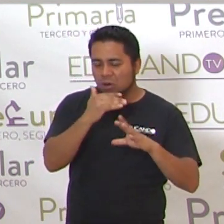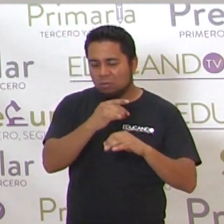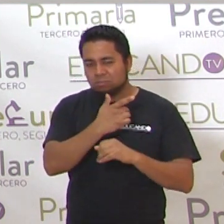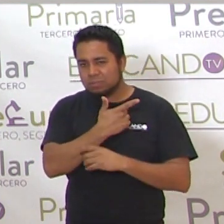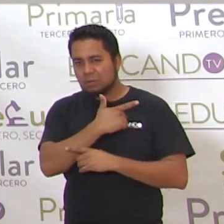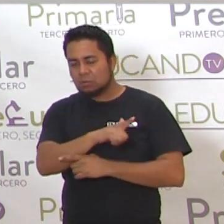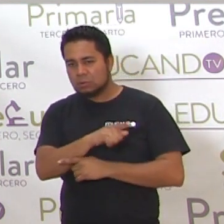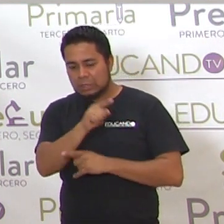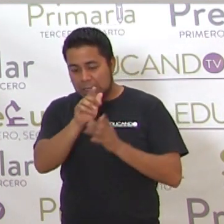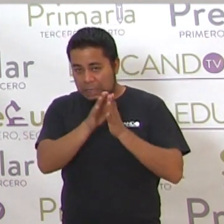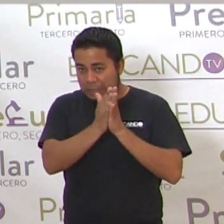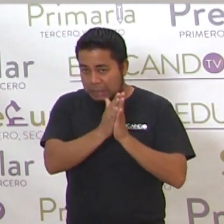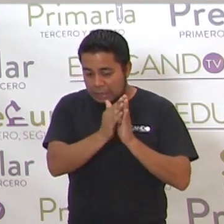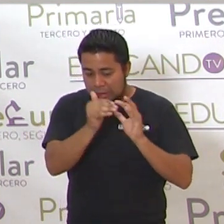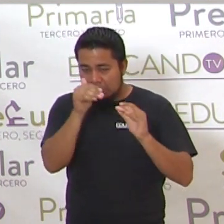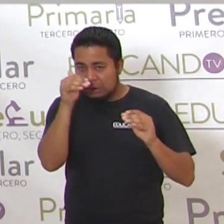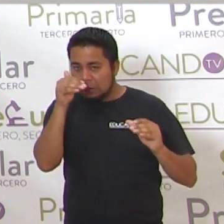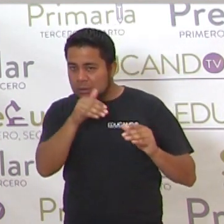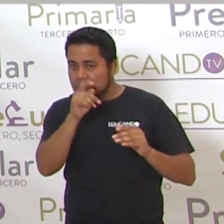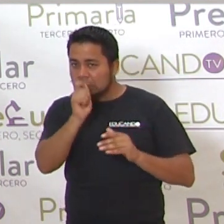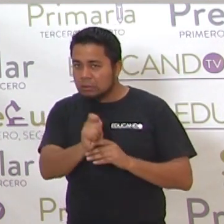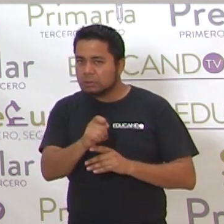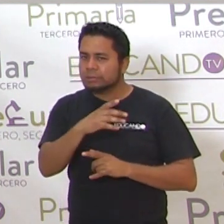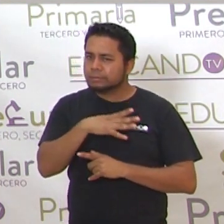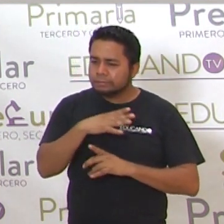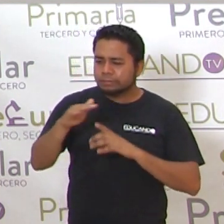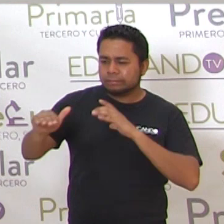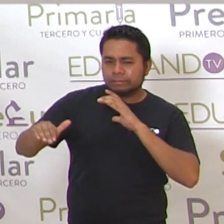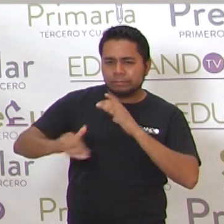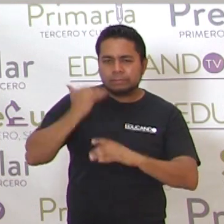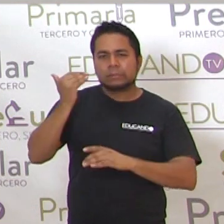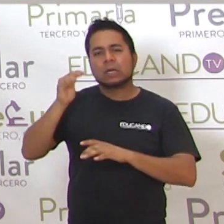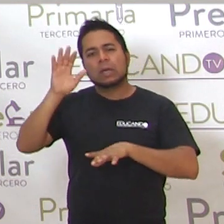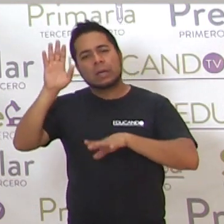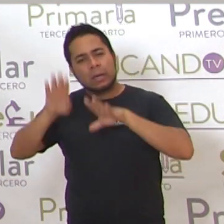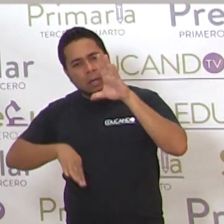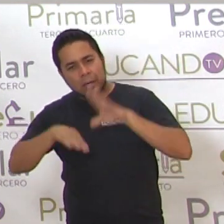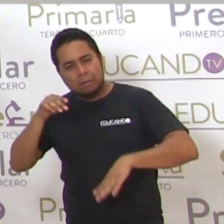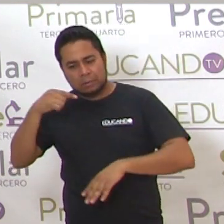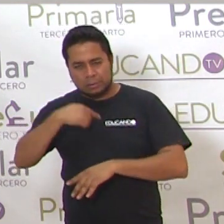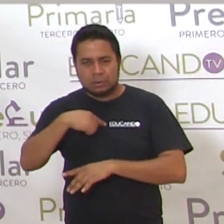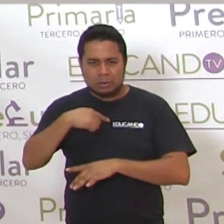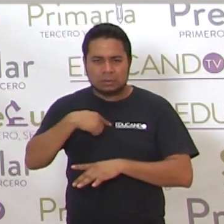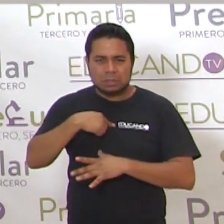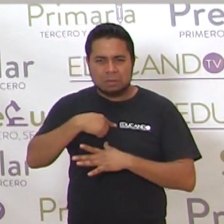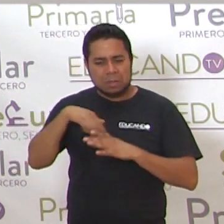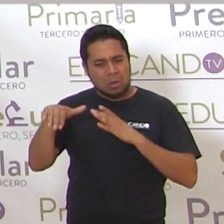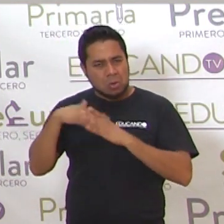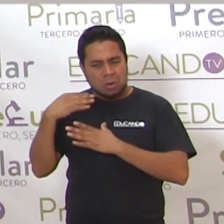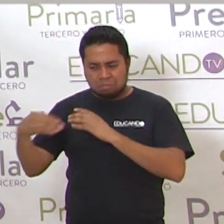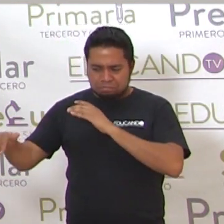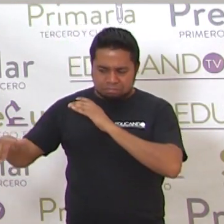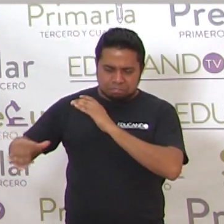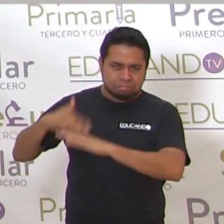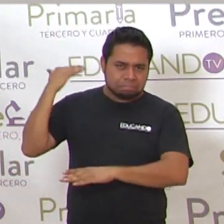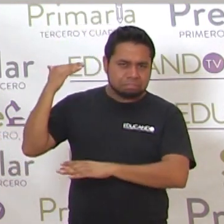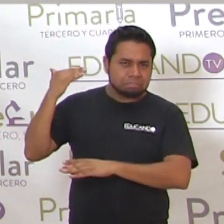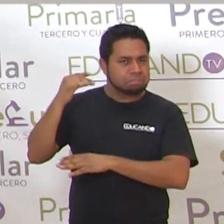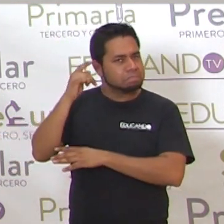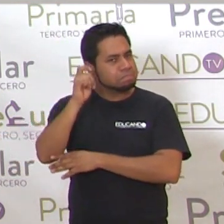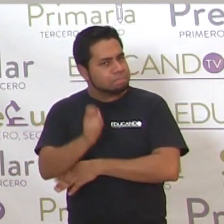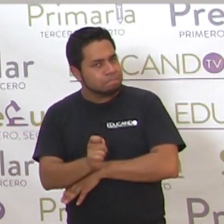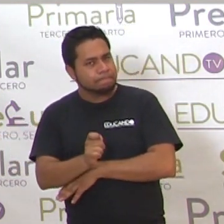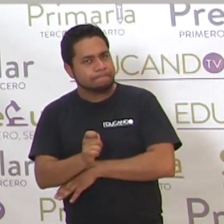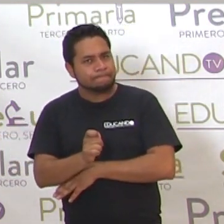tenemos acá que son correos no deseados son correos que te van a llegar a tu email o a tu correo electrónico que tú